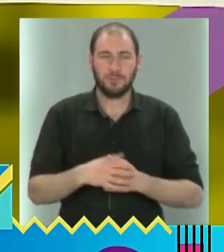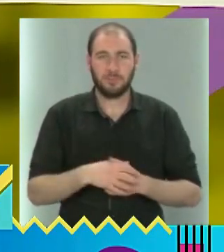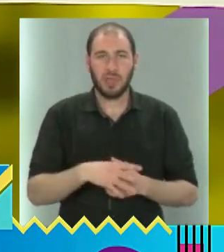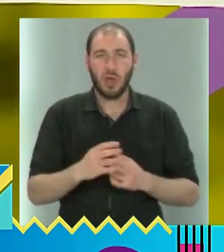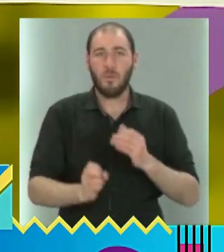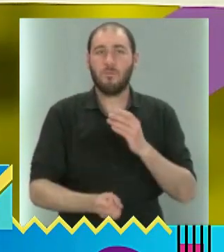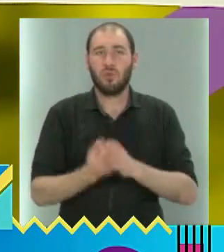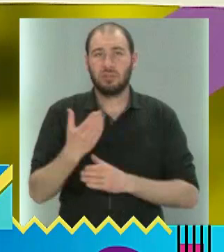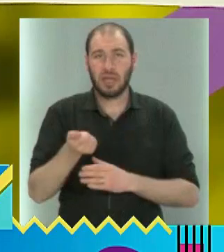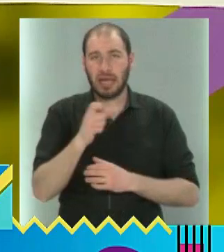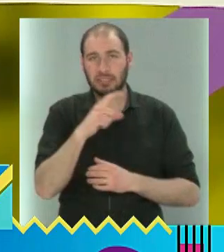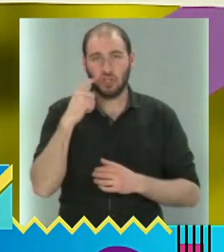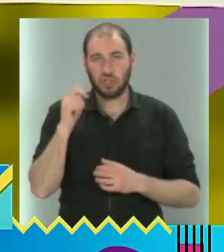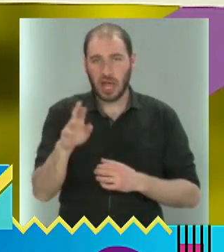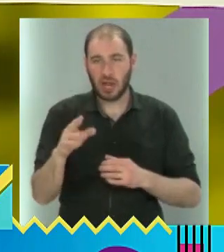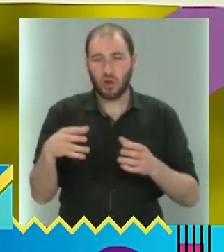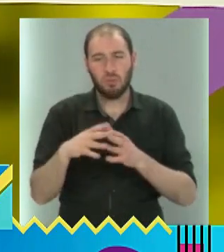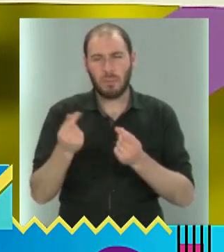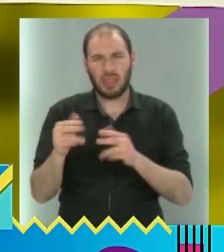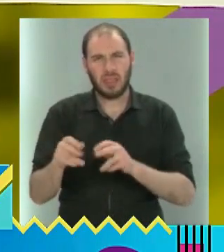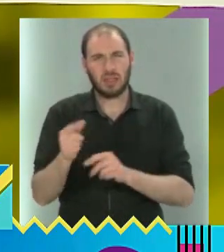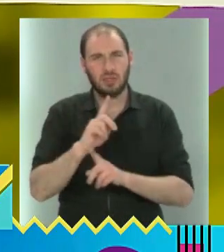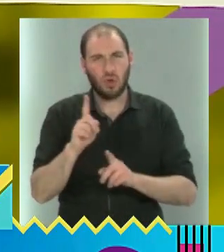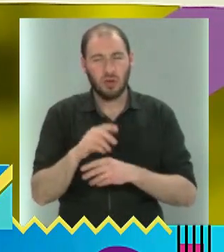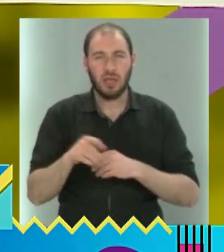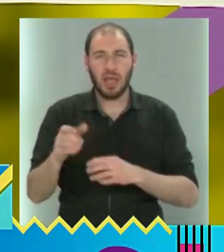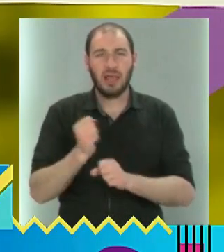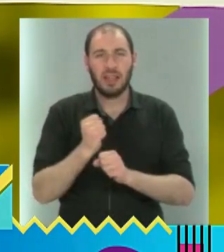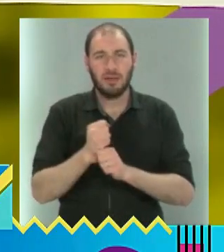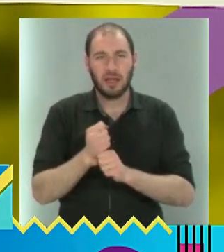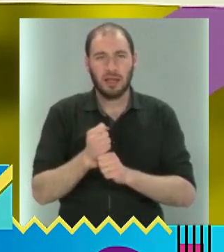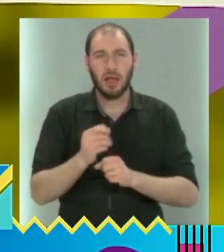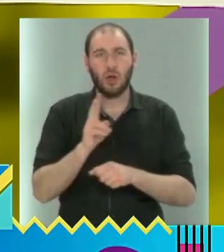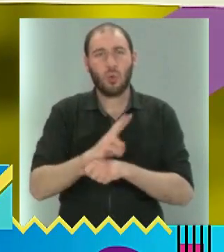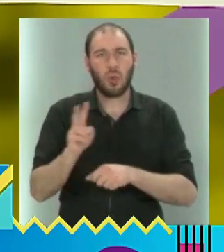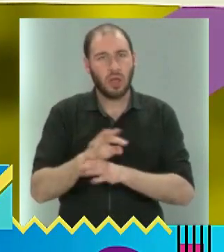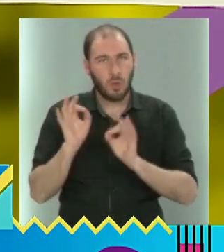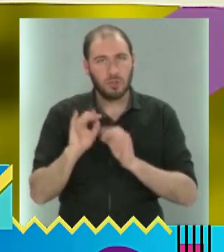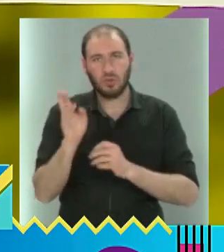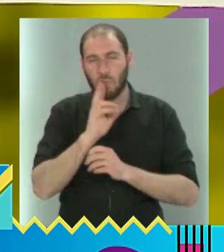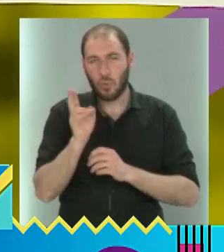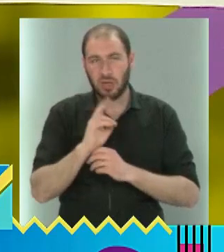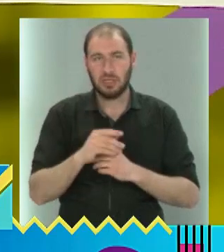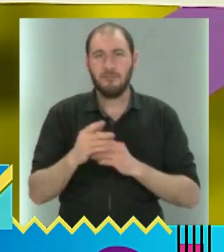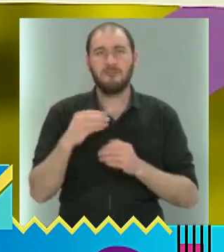la Fundación Accionarse, una entidad sin fines de lucros que trabaja por la protección integral de mujeres